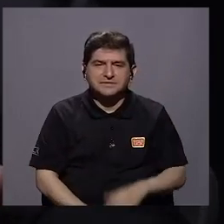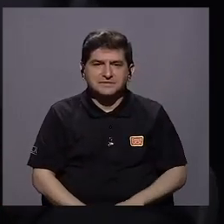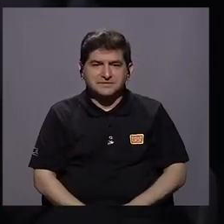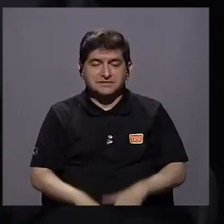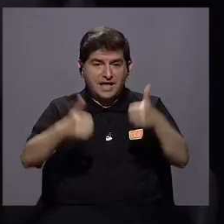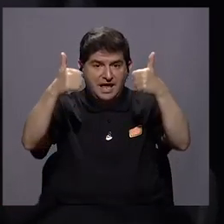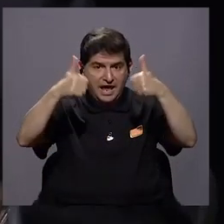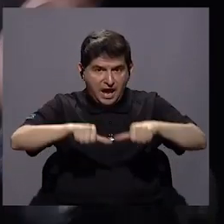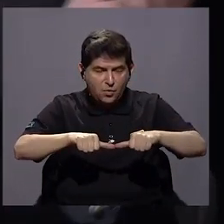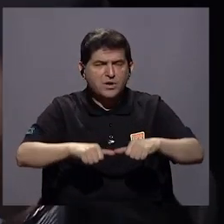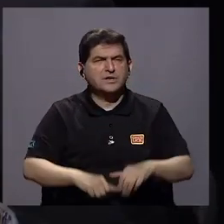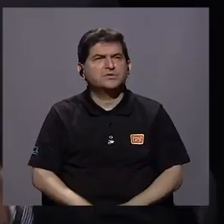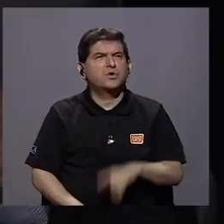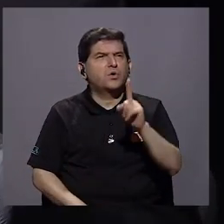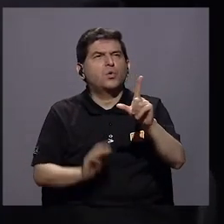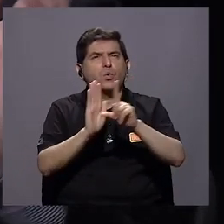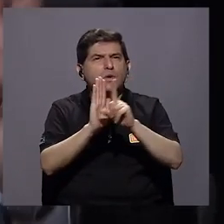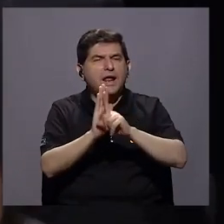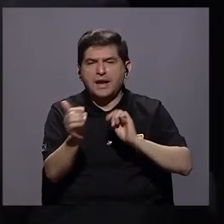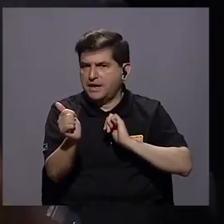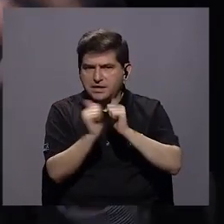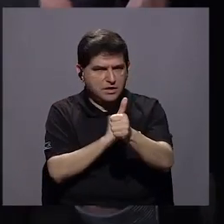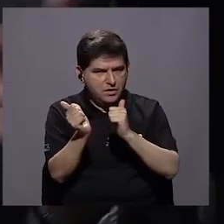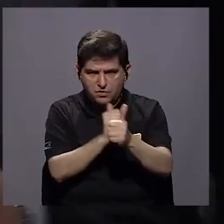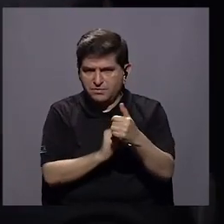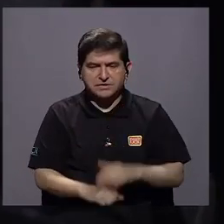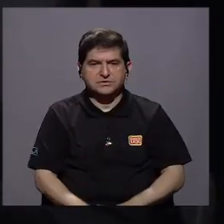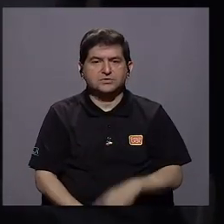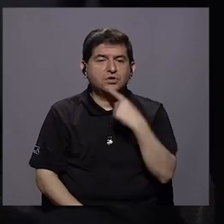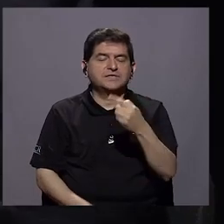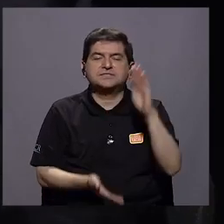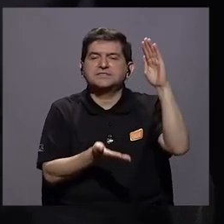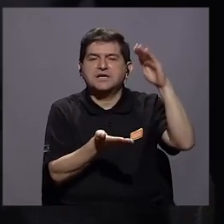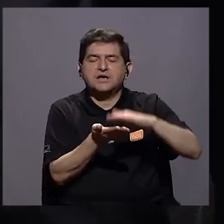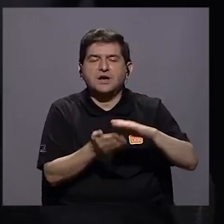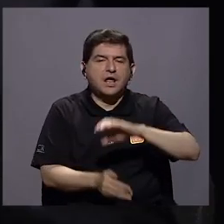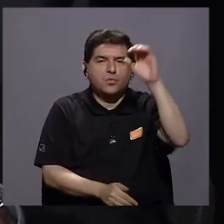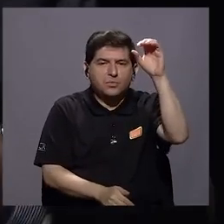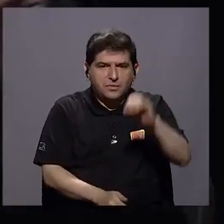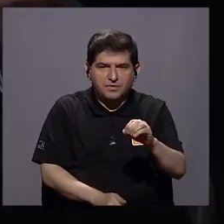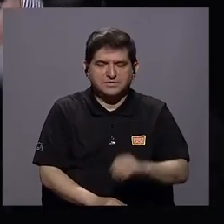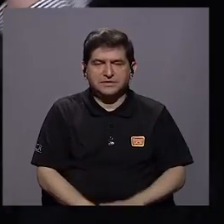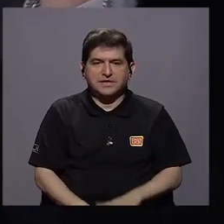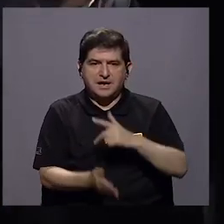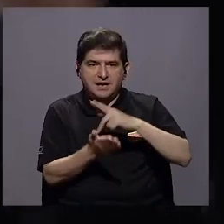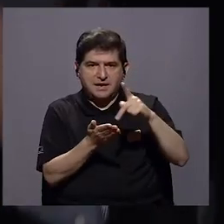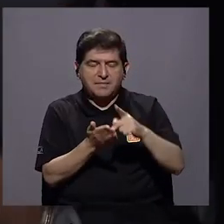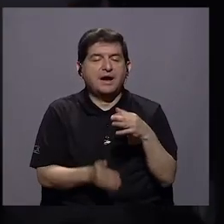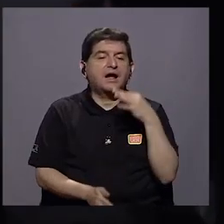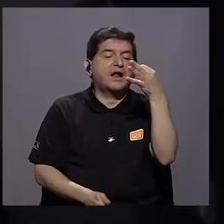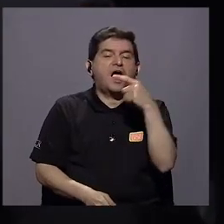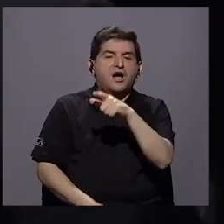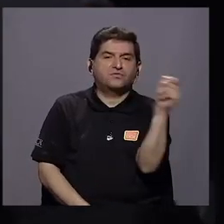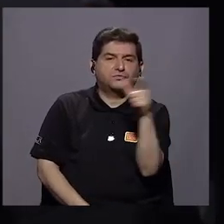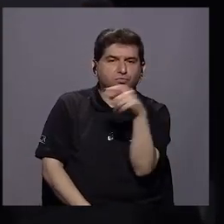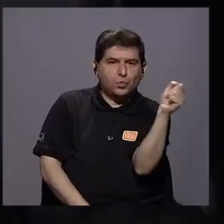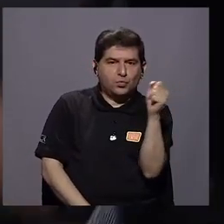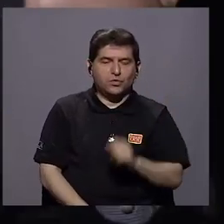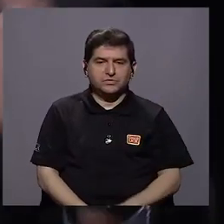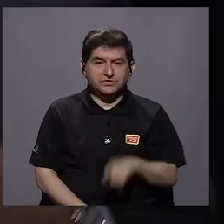los acuerdos se hicieron, había una ley que por dicha no pasó, que lo que decía es que se reducía proporcionalmente y se pagaba en los siguientes